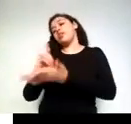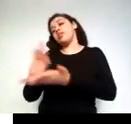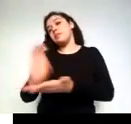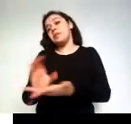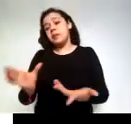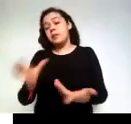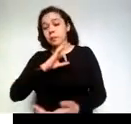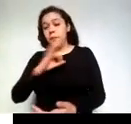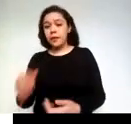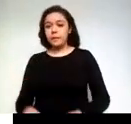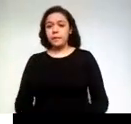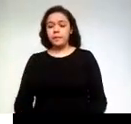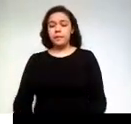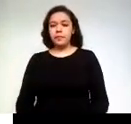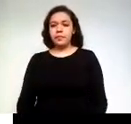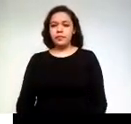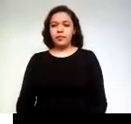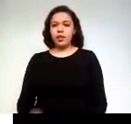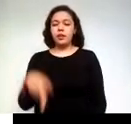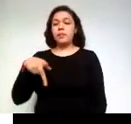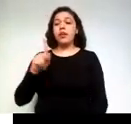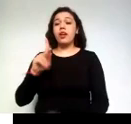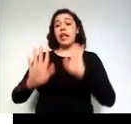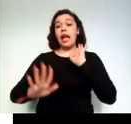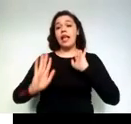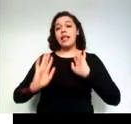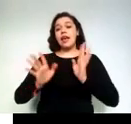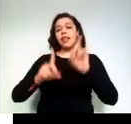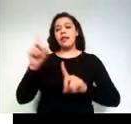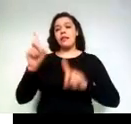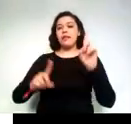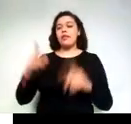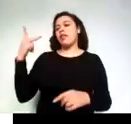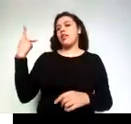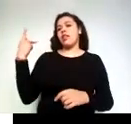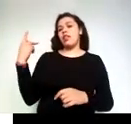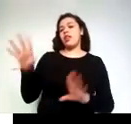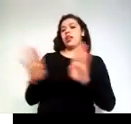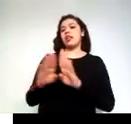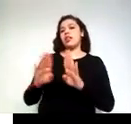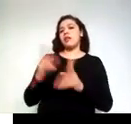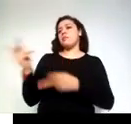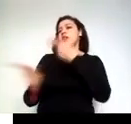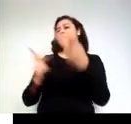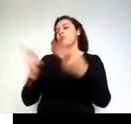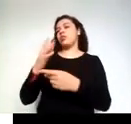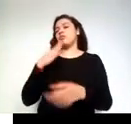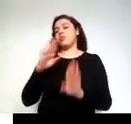discapacidad. Pero eso ya dependerá como de la aplicación como tal del cuestionario. O sea, la norma